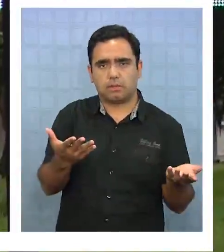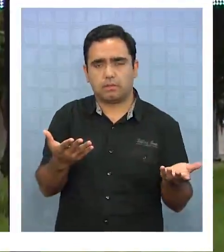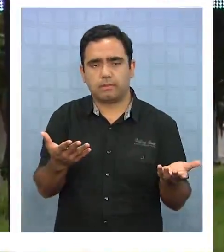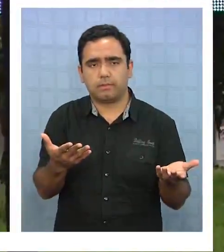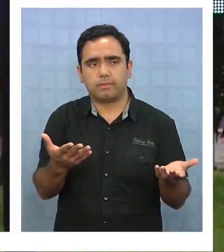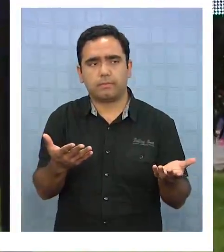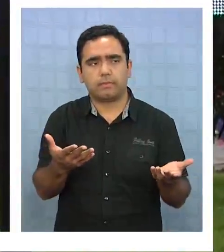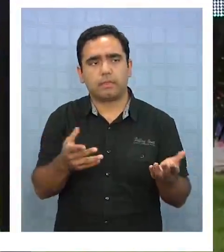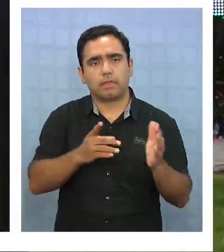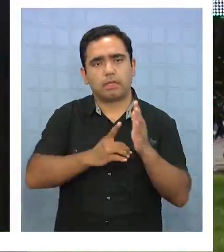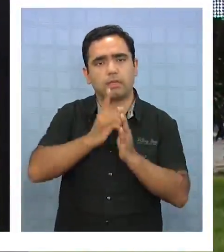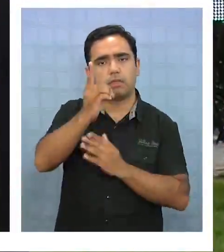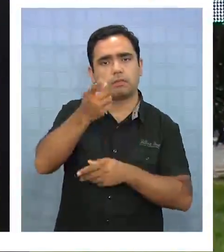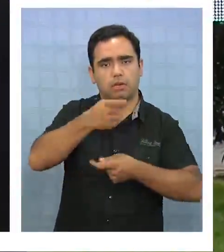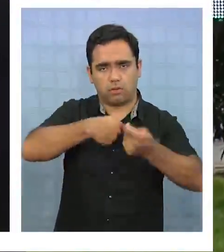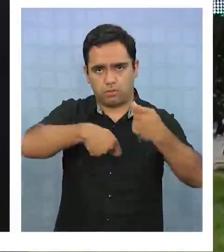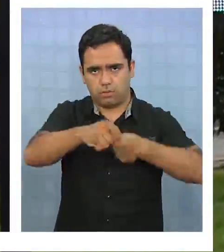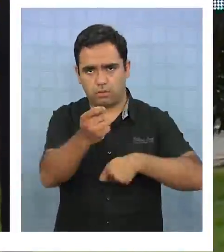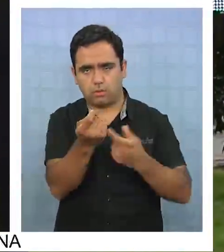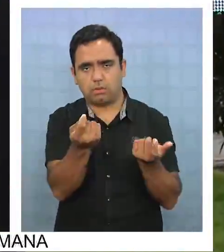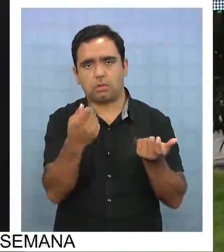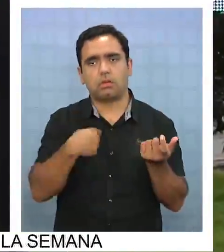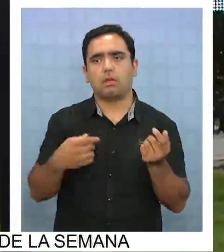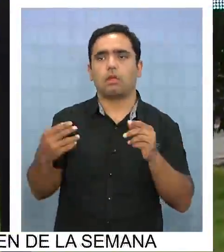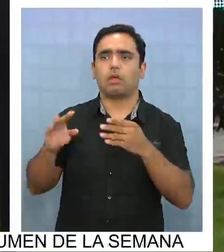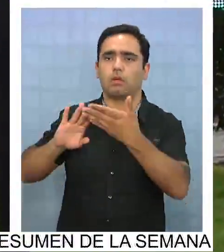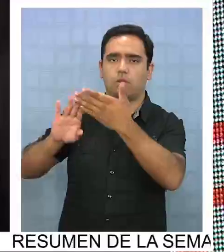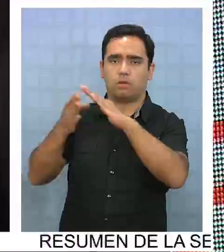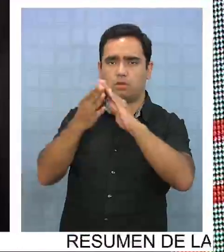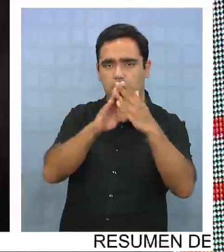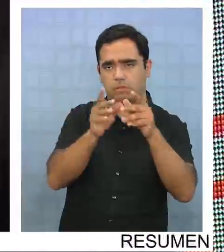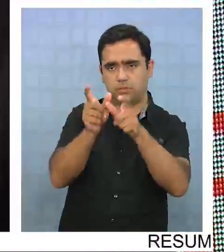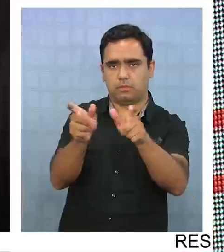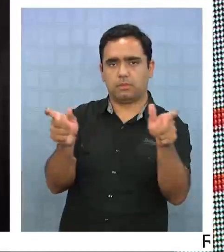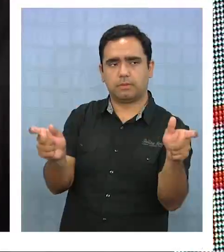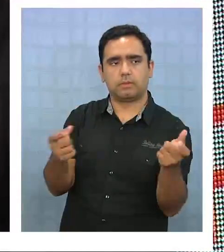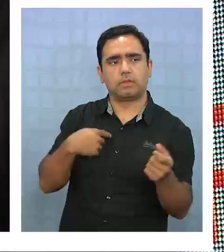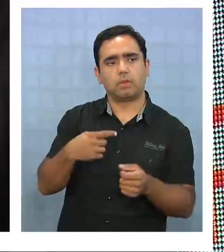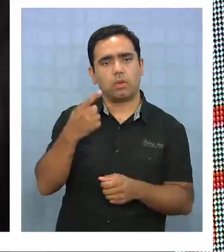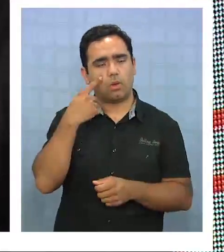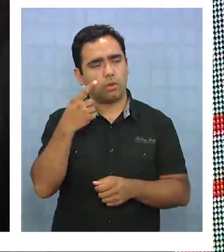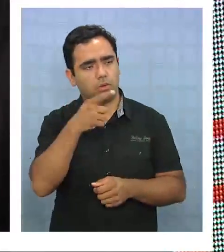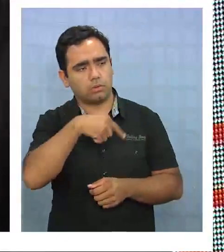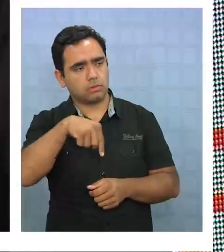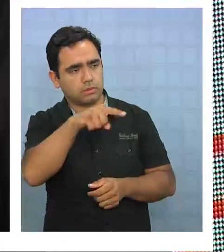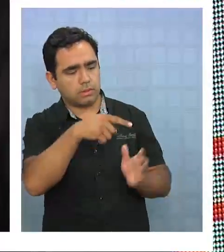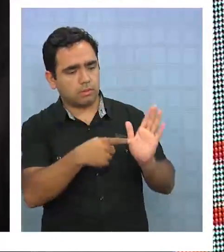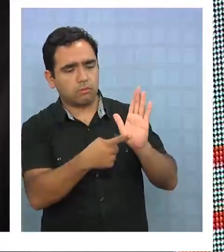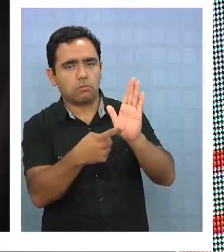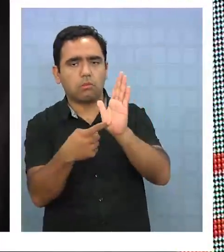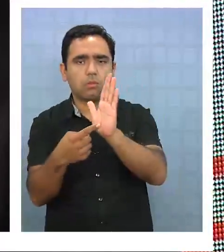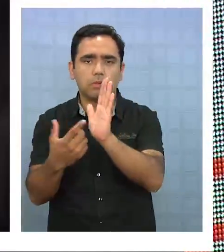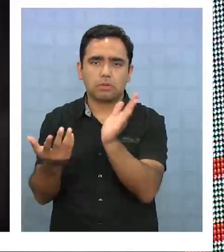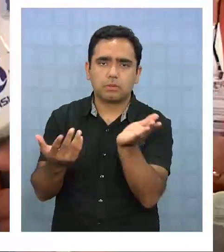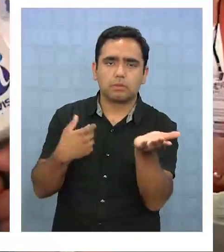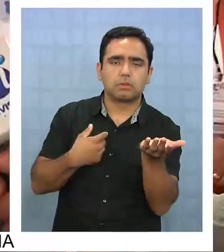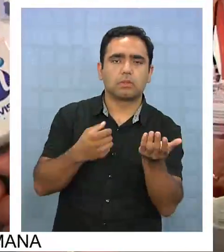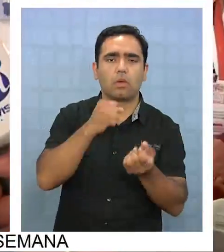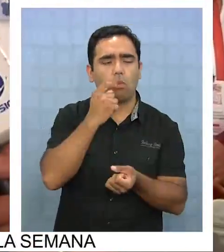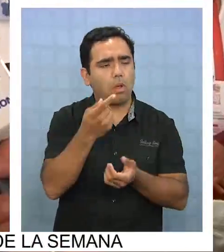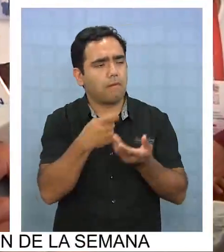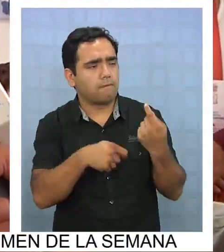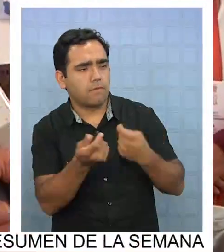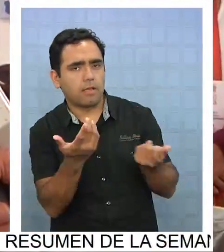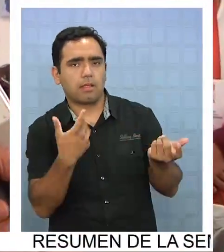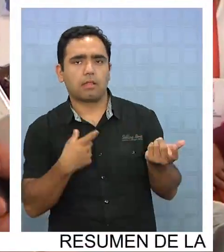desarrollo de negocio con la ciudadanía para que puedan dar a conocer sus productos, para que puedan generar